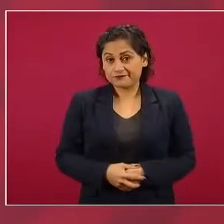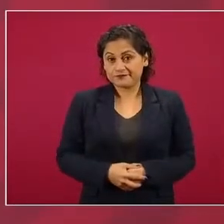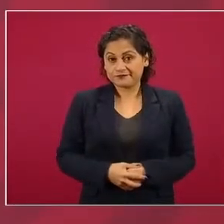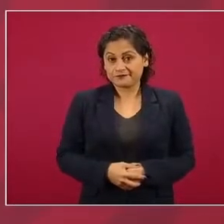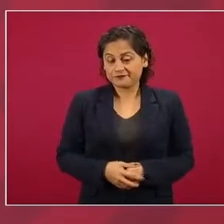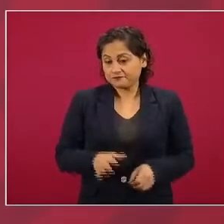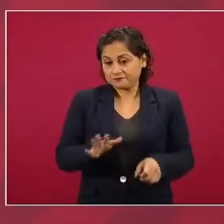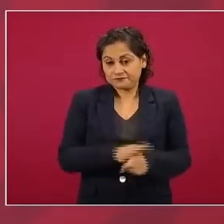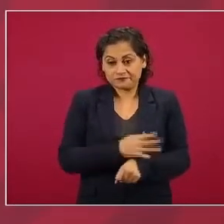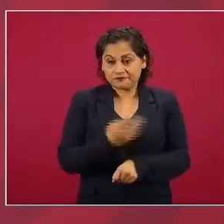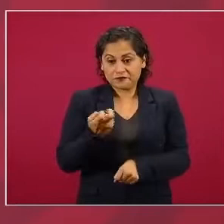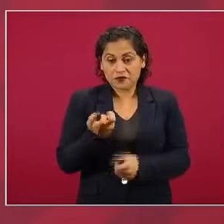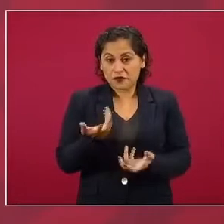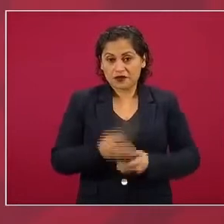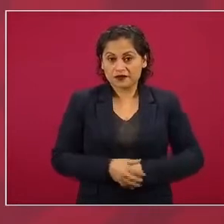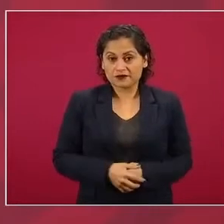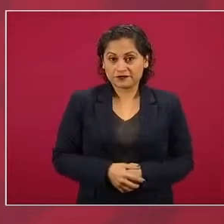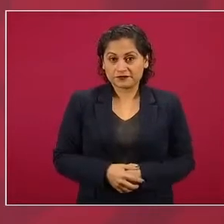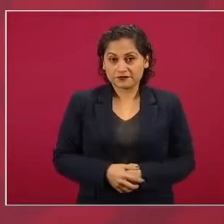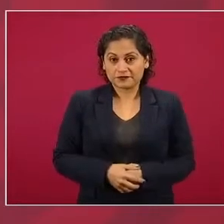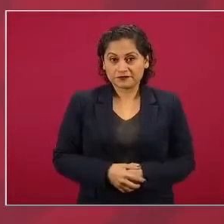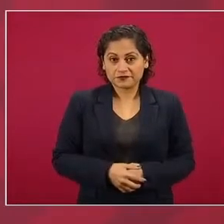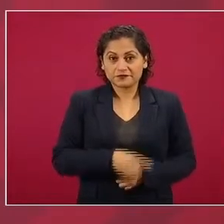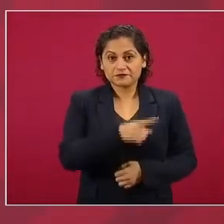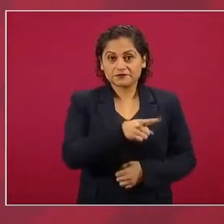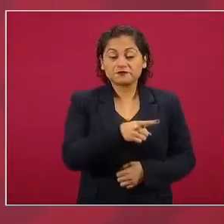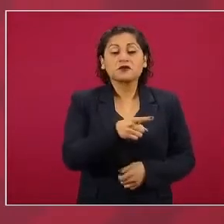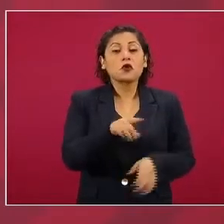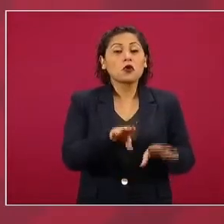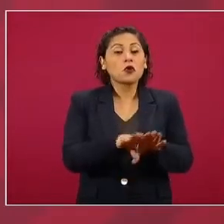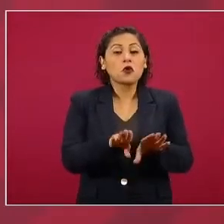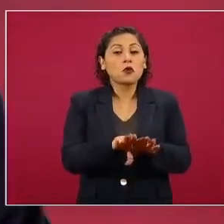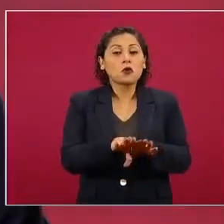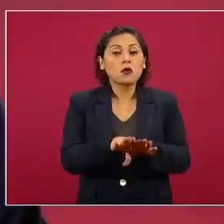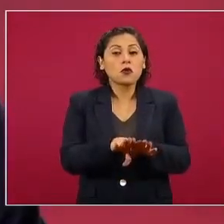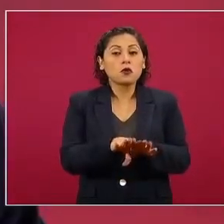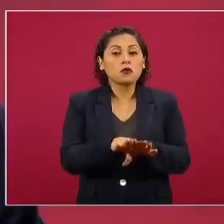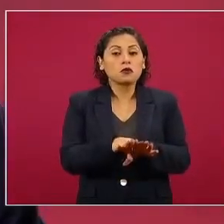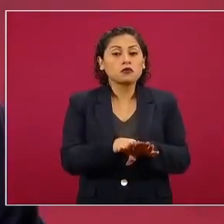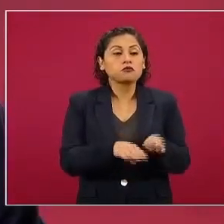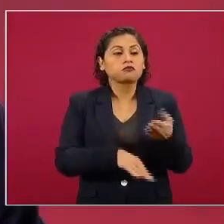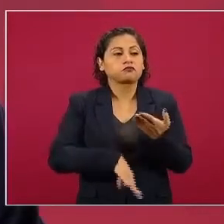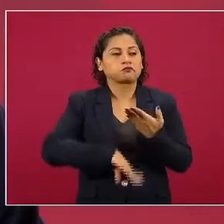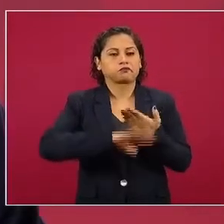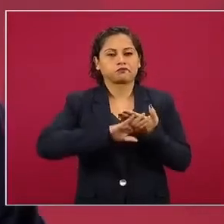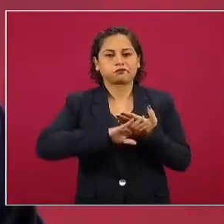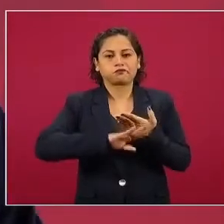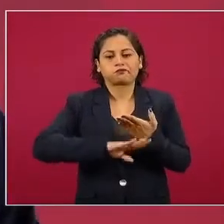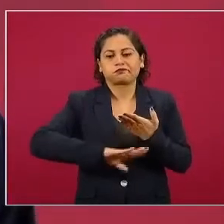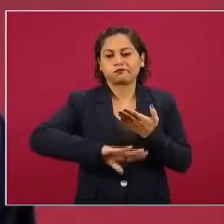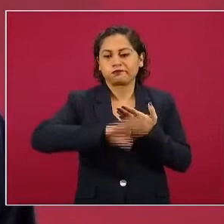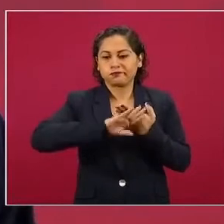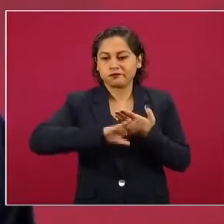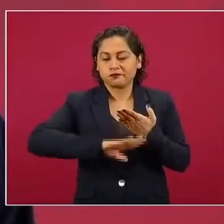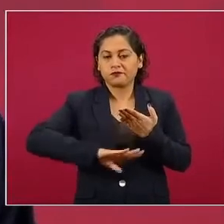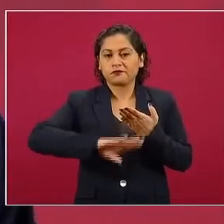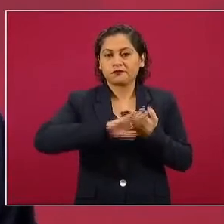y por eso se dedican a estarnos atacando, a